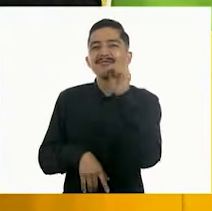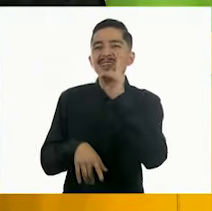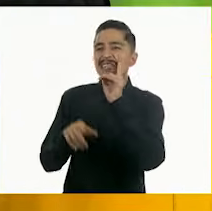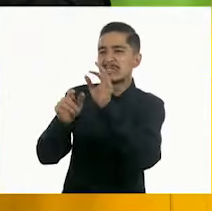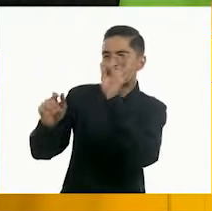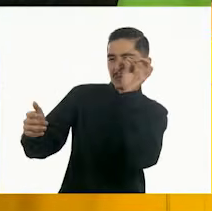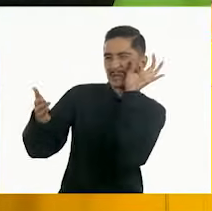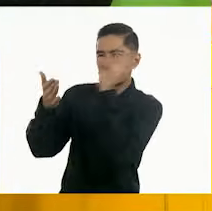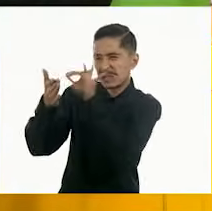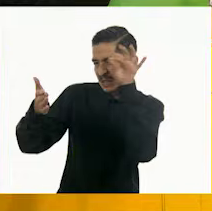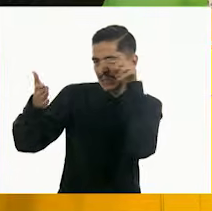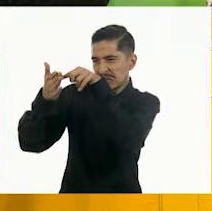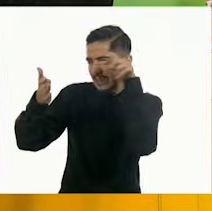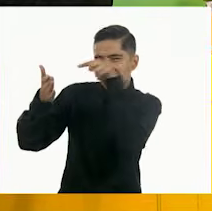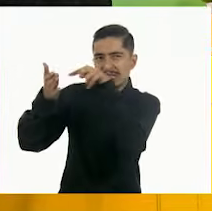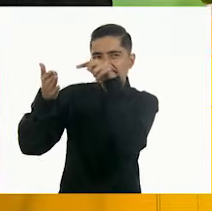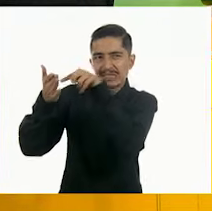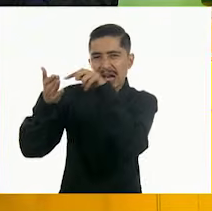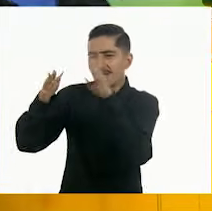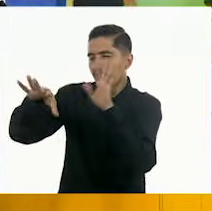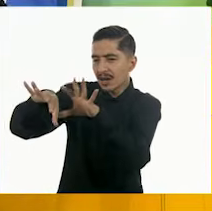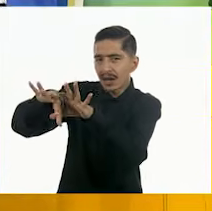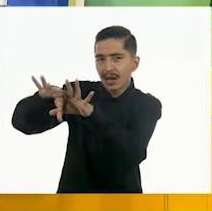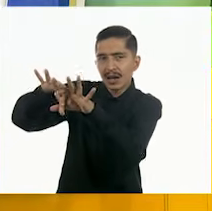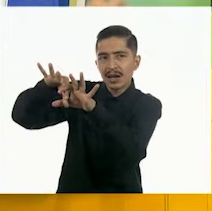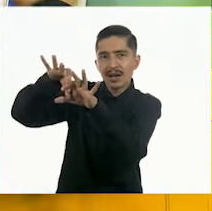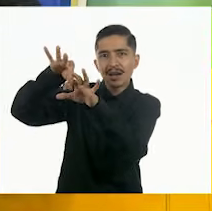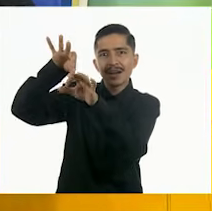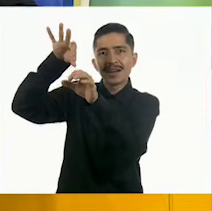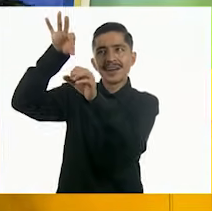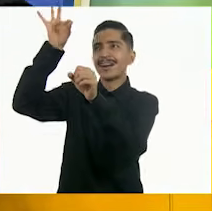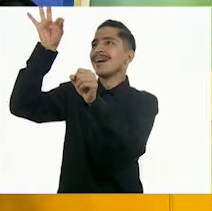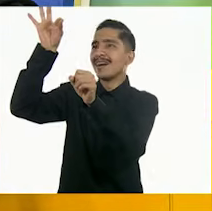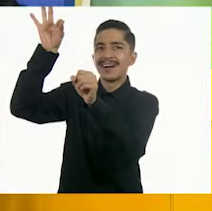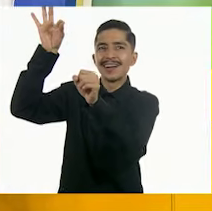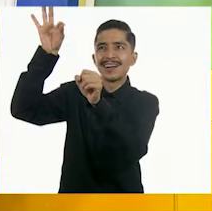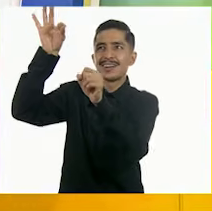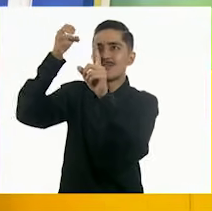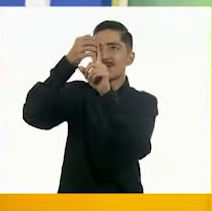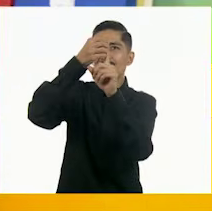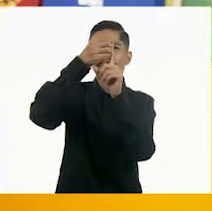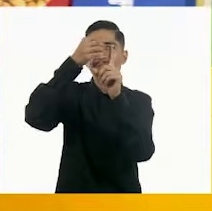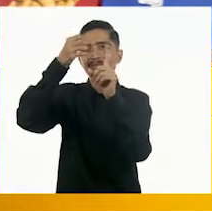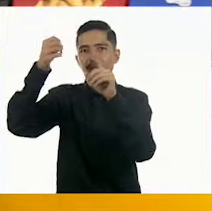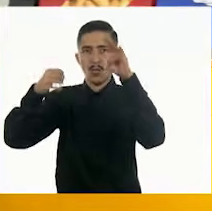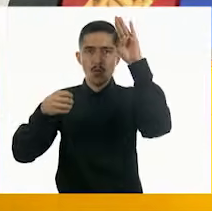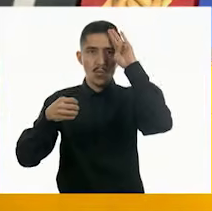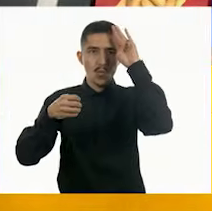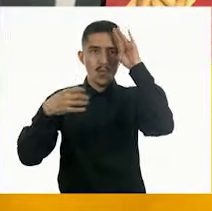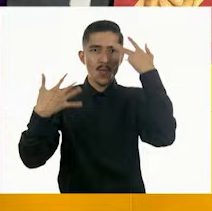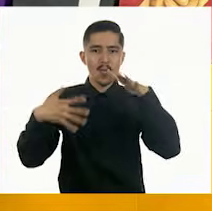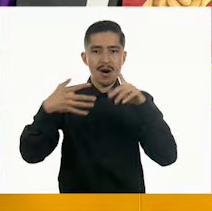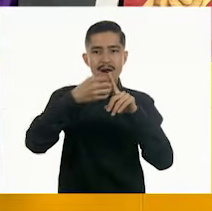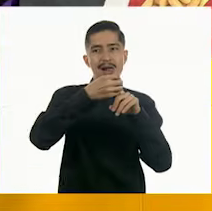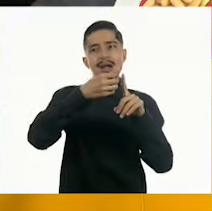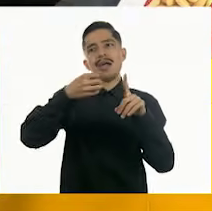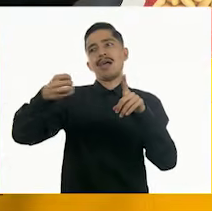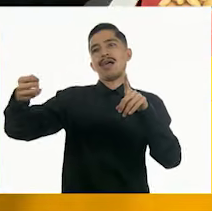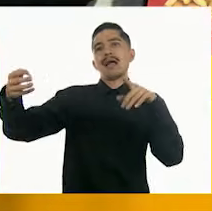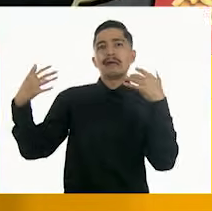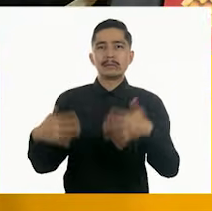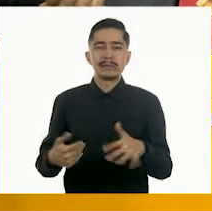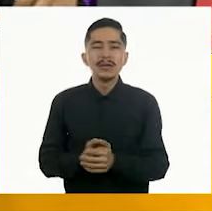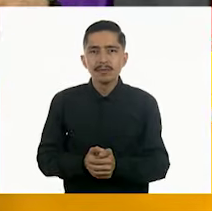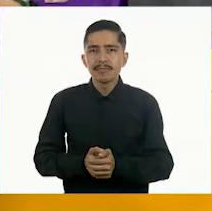a abrir por aquí. ¿Qué nos dice? Ah, y encontramos otro mensaje. Este es bastante más largo. Y